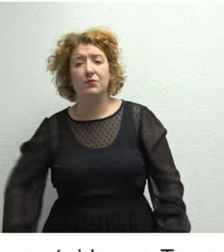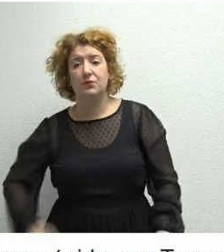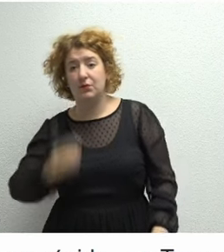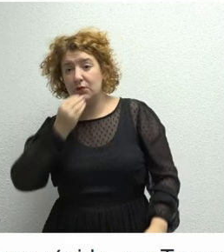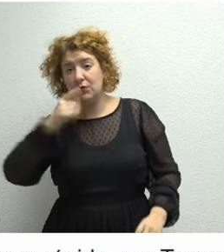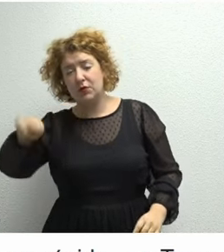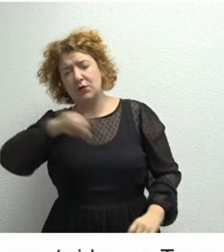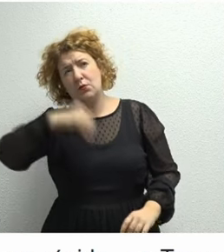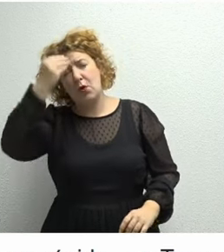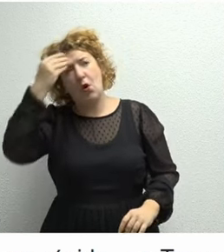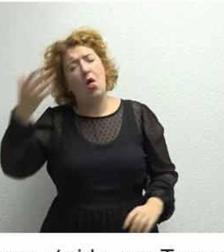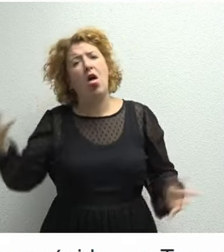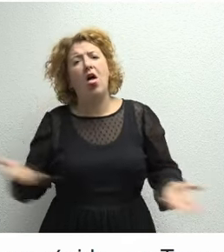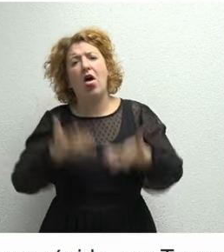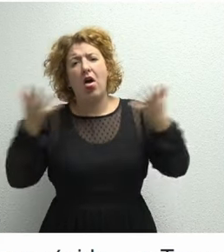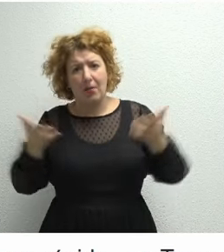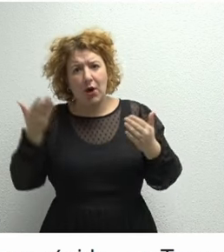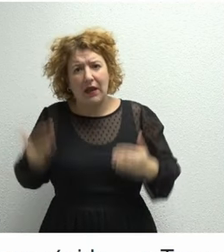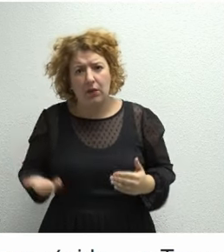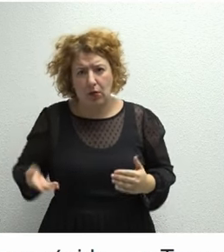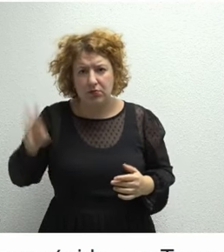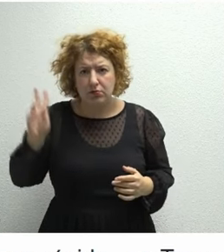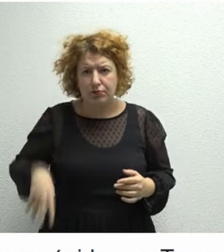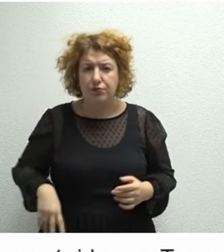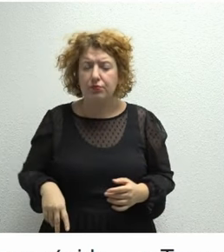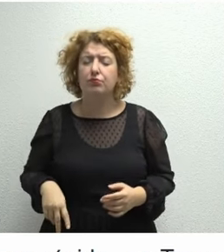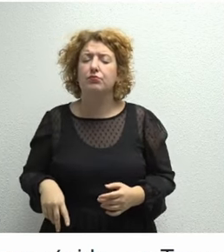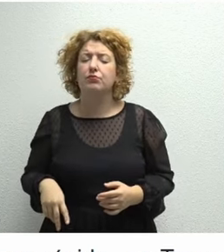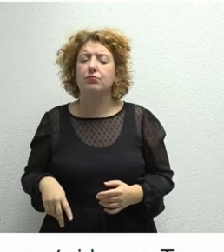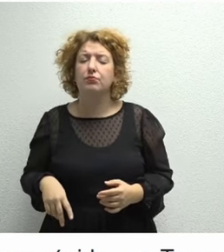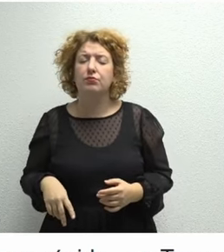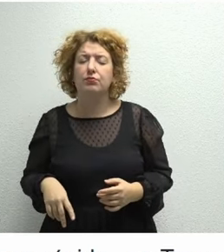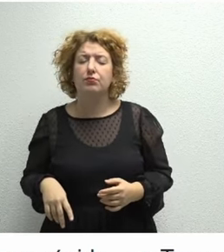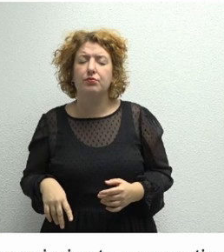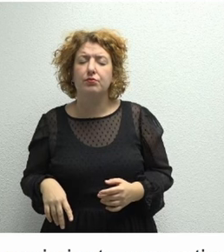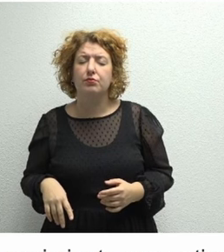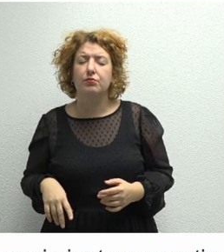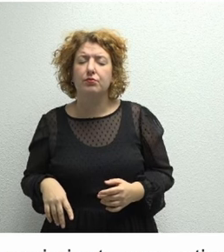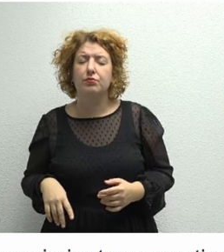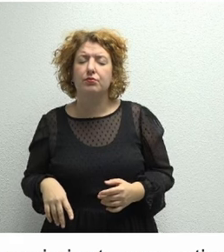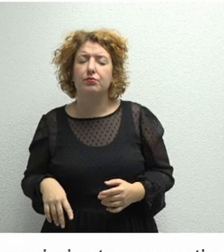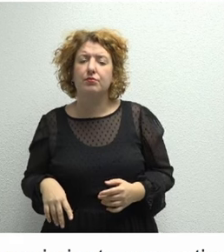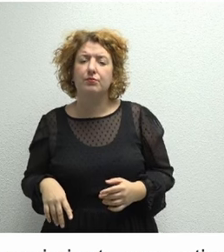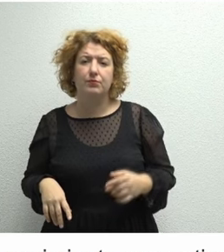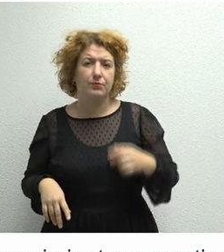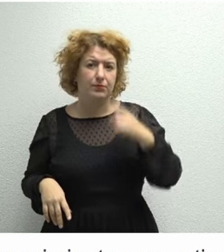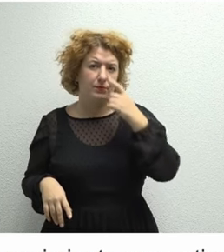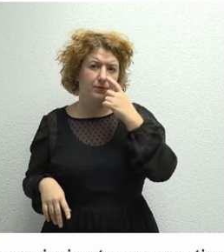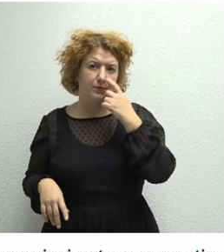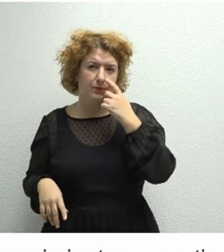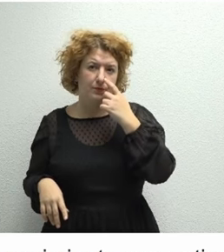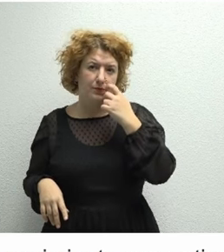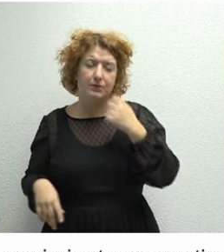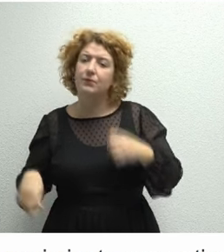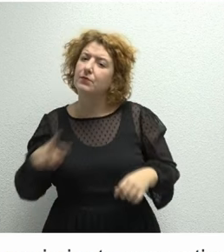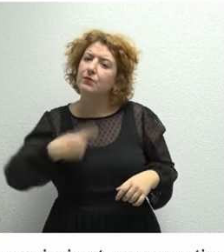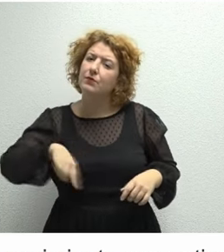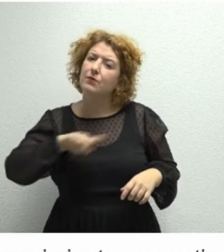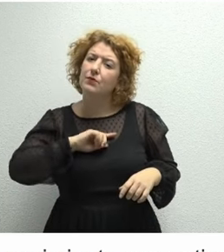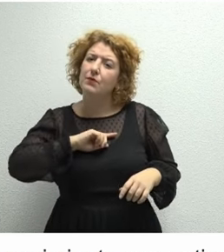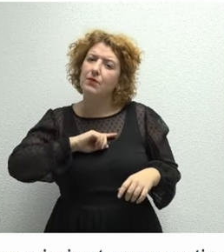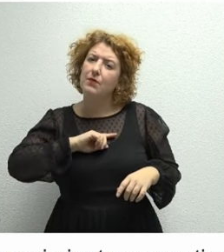se pone en valor no Pero dices si yo o sea si estamos haciendo una continuidad de de lo que es